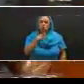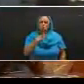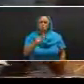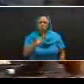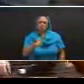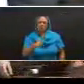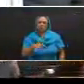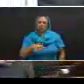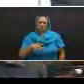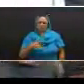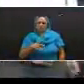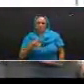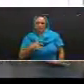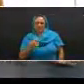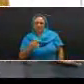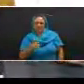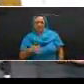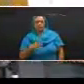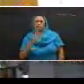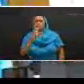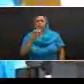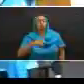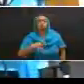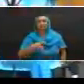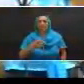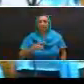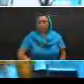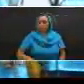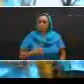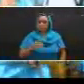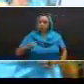sientes indigno de levantar tus manos cuando alabas,